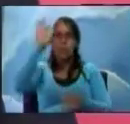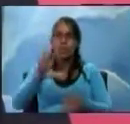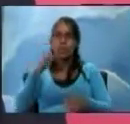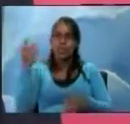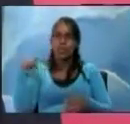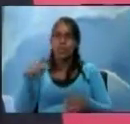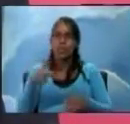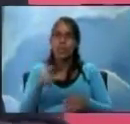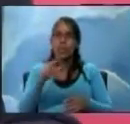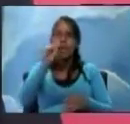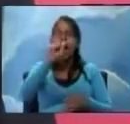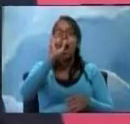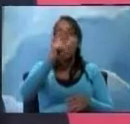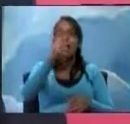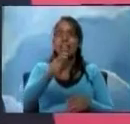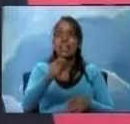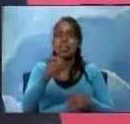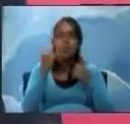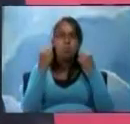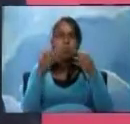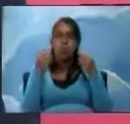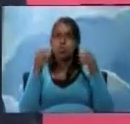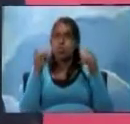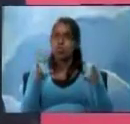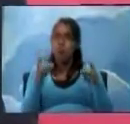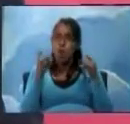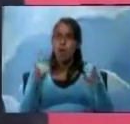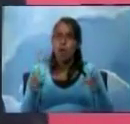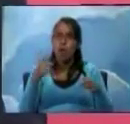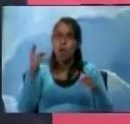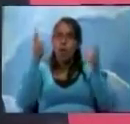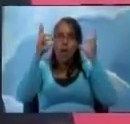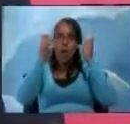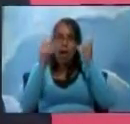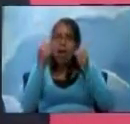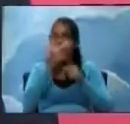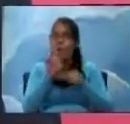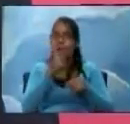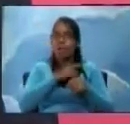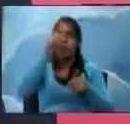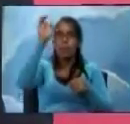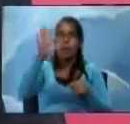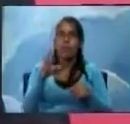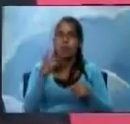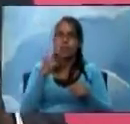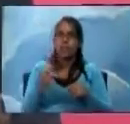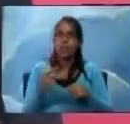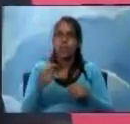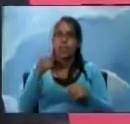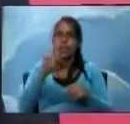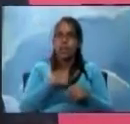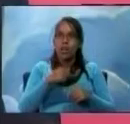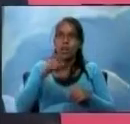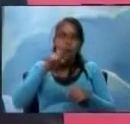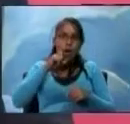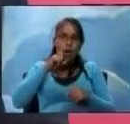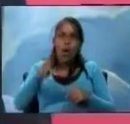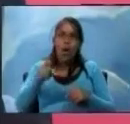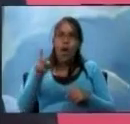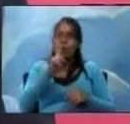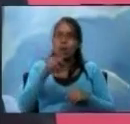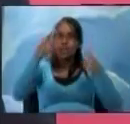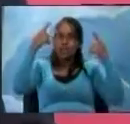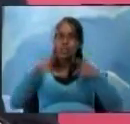que tuve en Haití. Eso me dio mucho dolor cuando oí por la boca de un pastor diciendo, yo odio a los que no